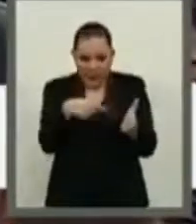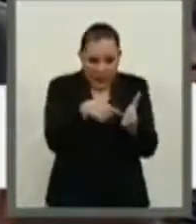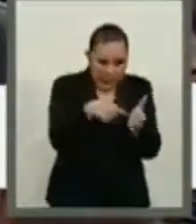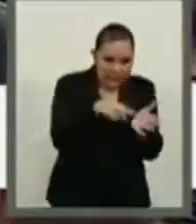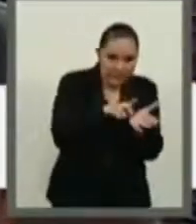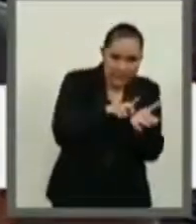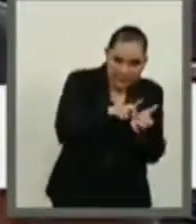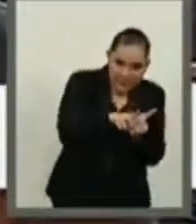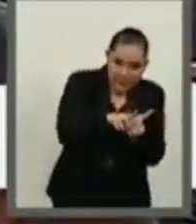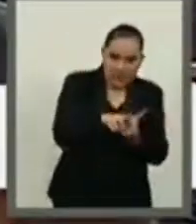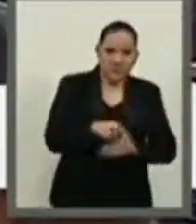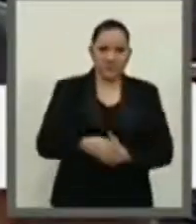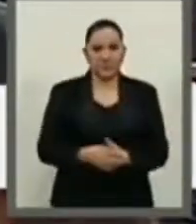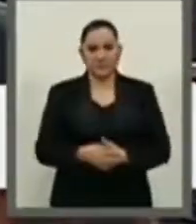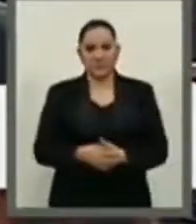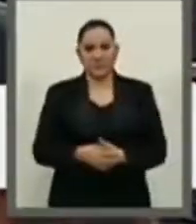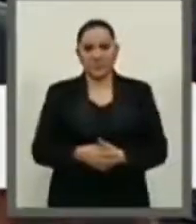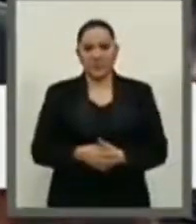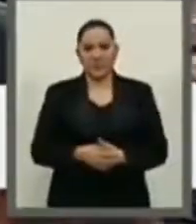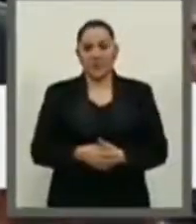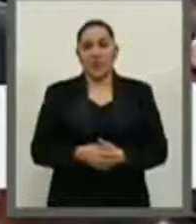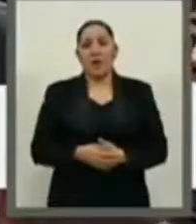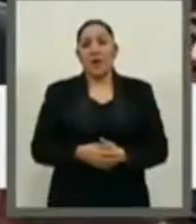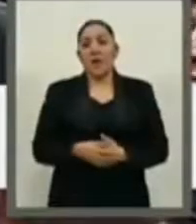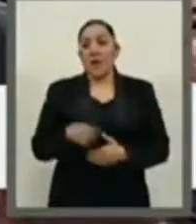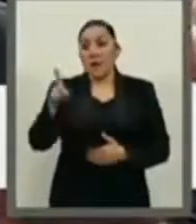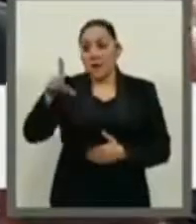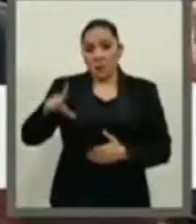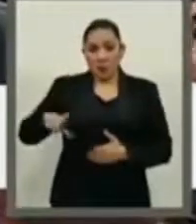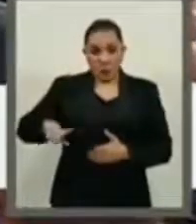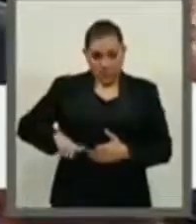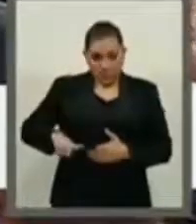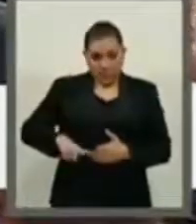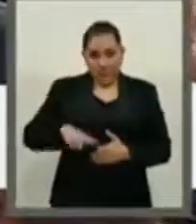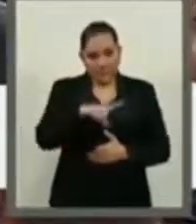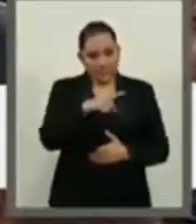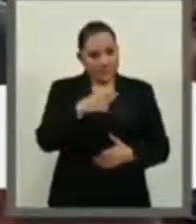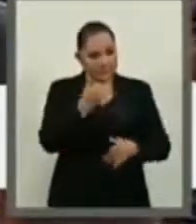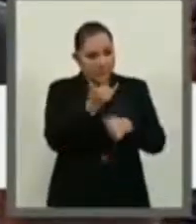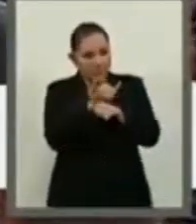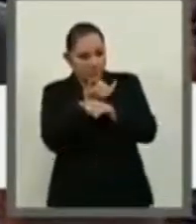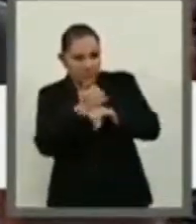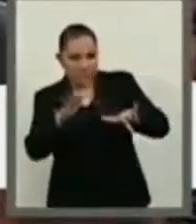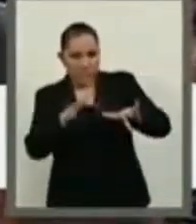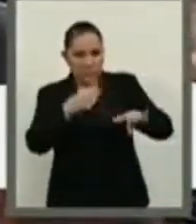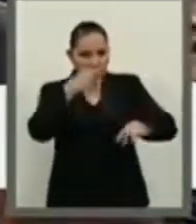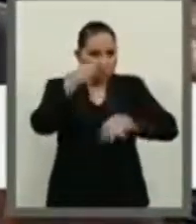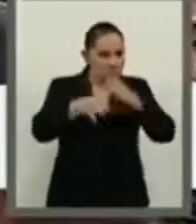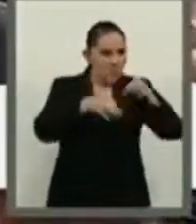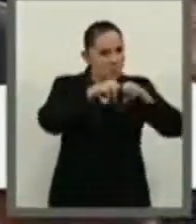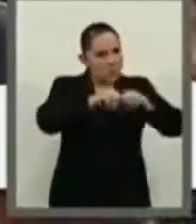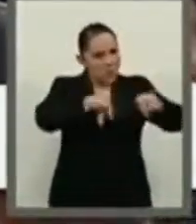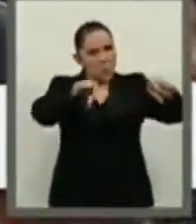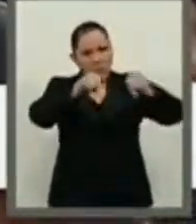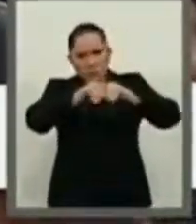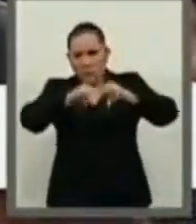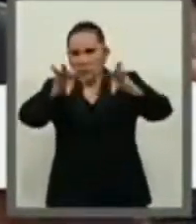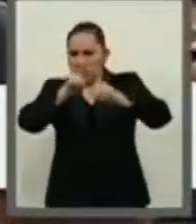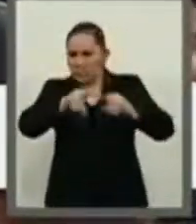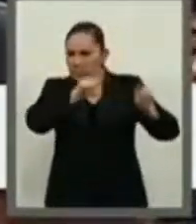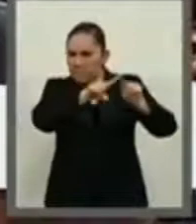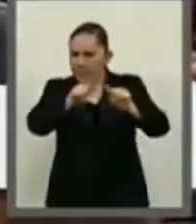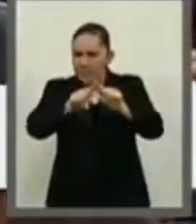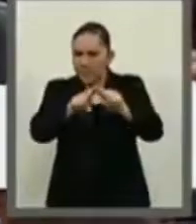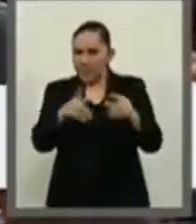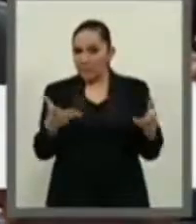Como parte de una comunicación social de un gobierno, en nuestra opinión, después de todo lo que ha pasado en